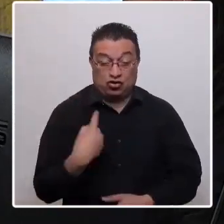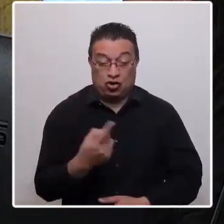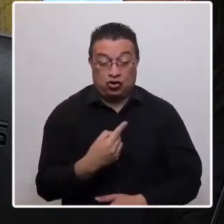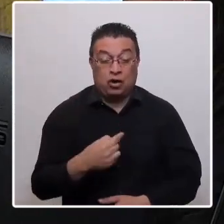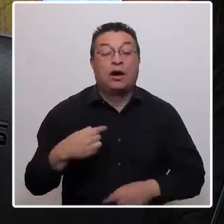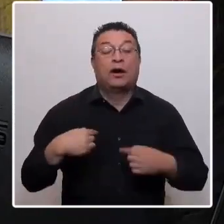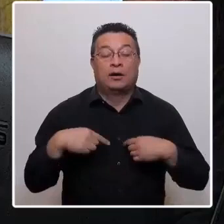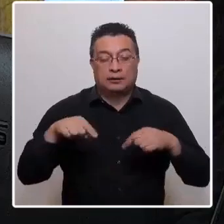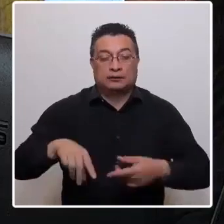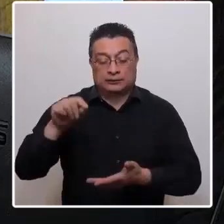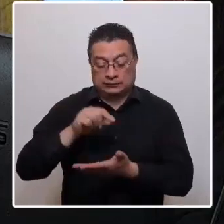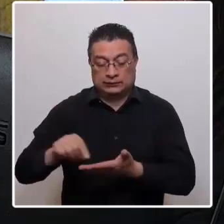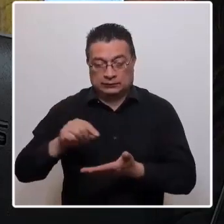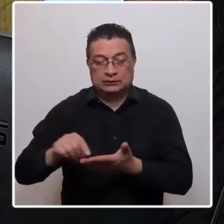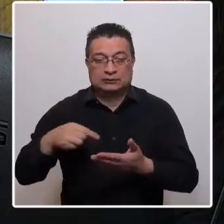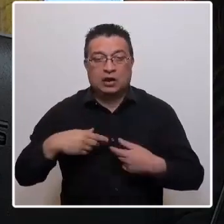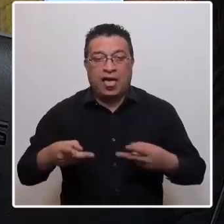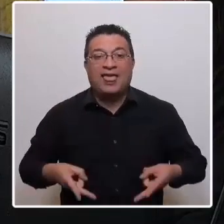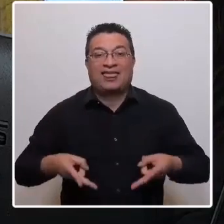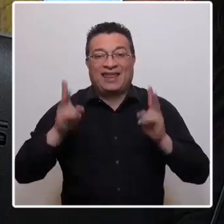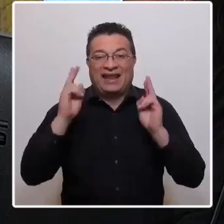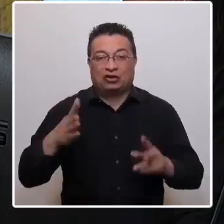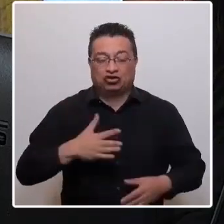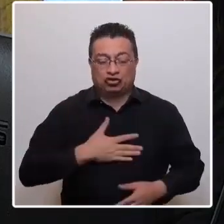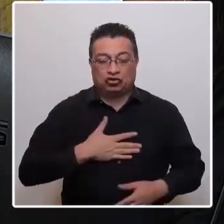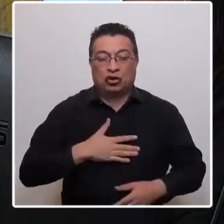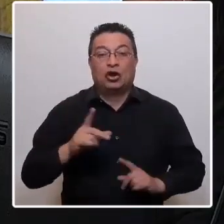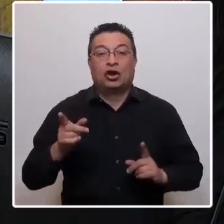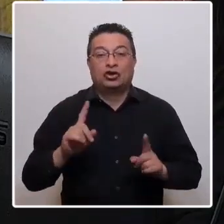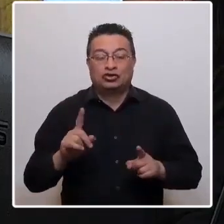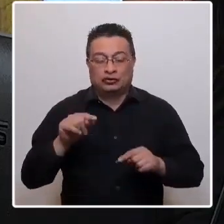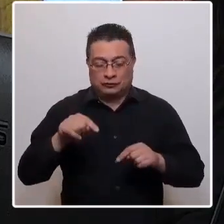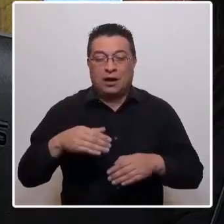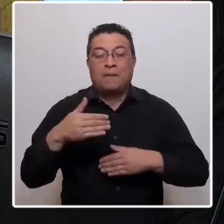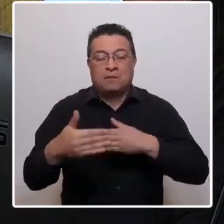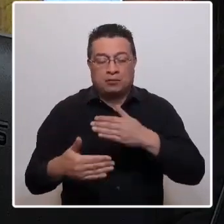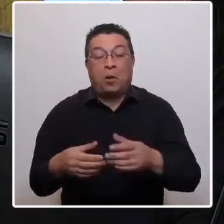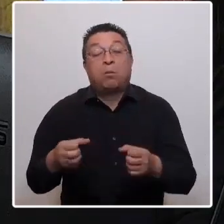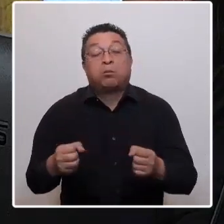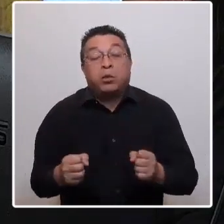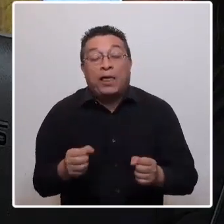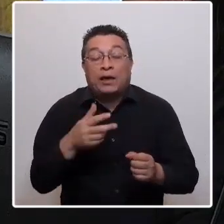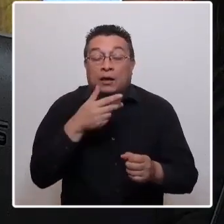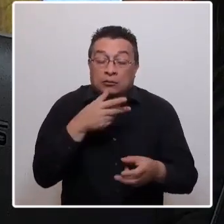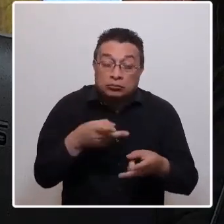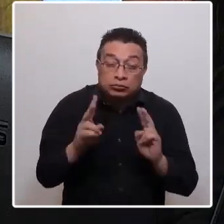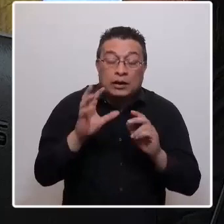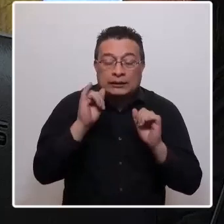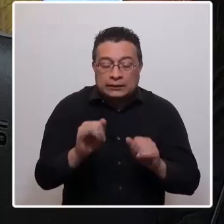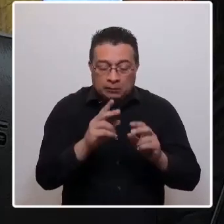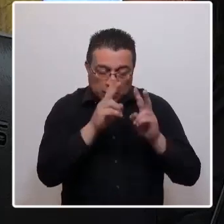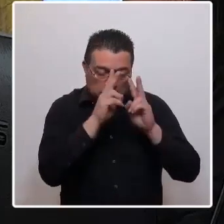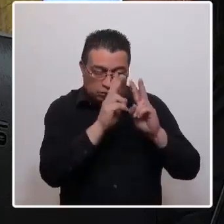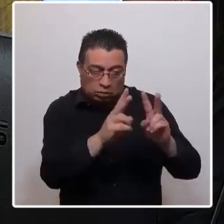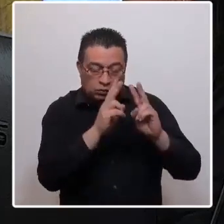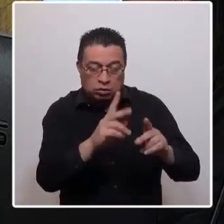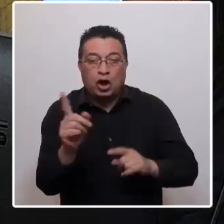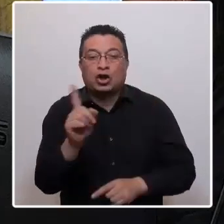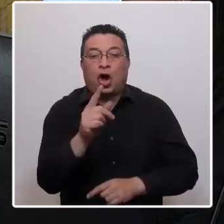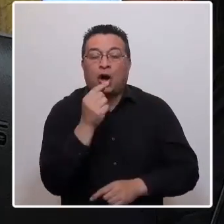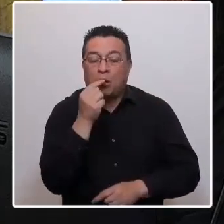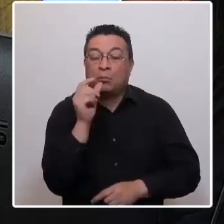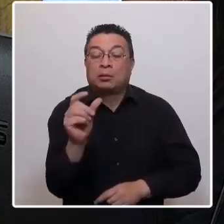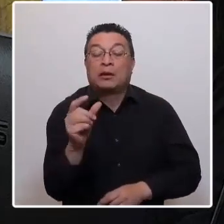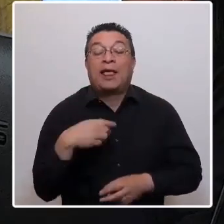quienes escribamos nuestros derechos, sino que será en la medida de lo posible y siempre privilegiando el no mencionar nuestros